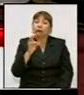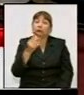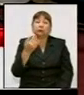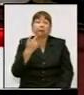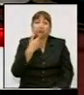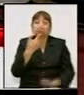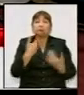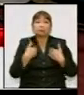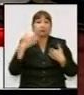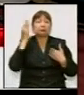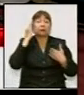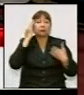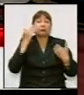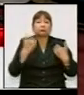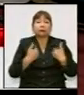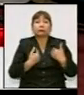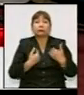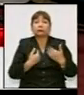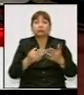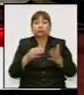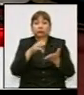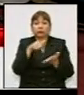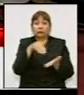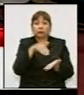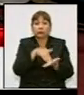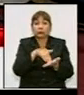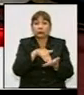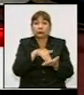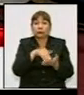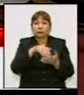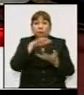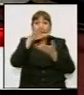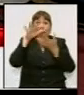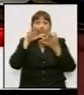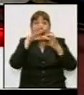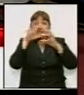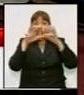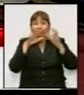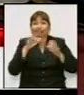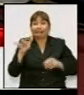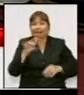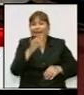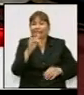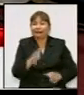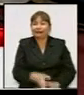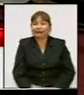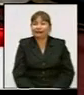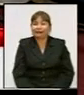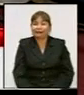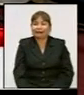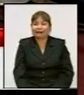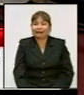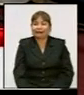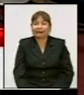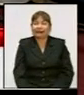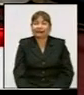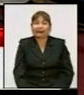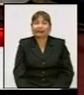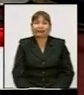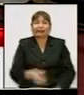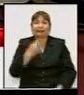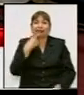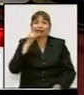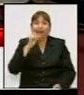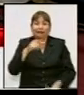cuenta con una con un centro de operaciones en el espacio, por favor, la siguiente, que está en Las